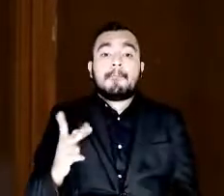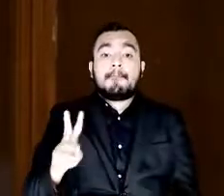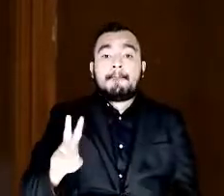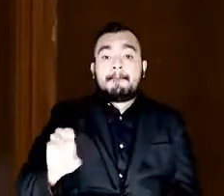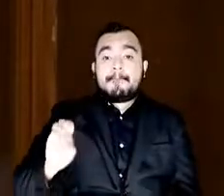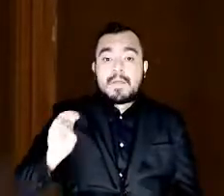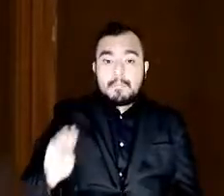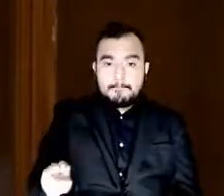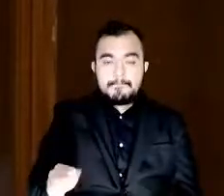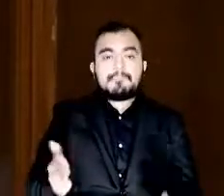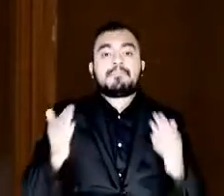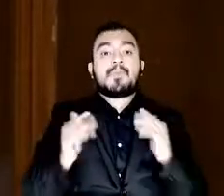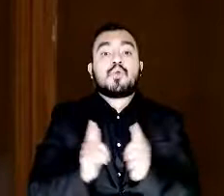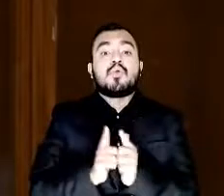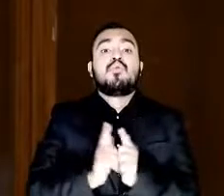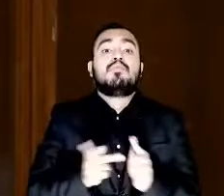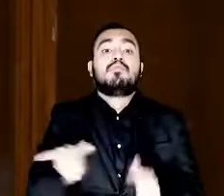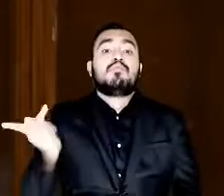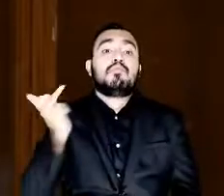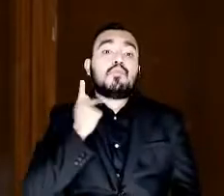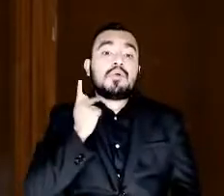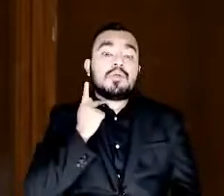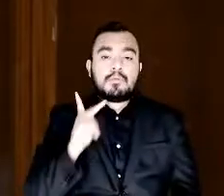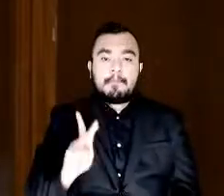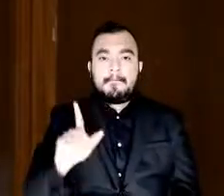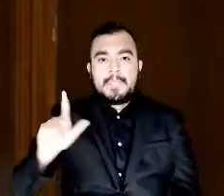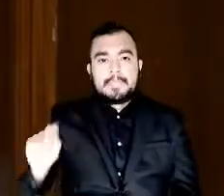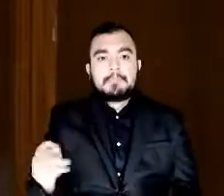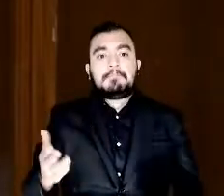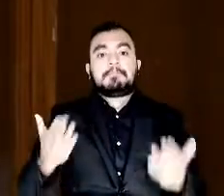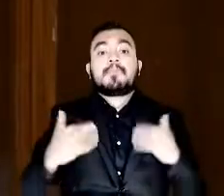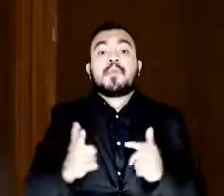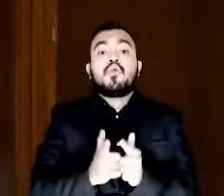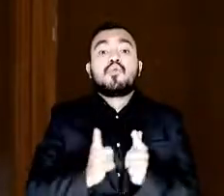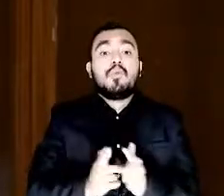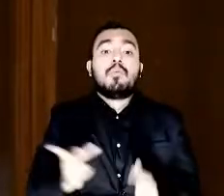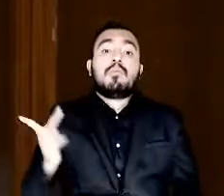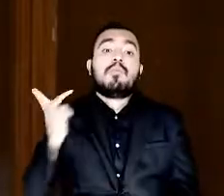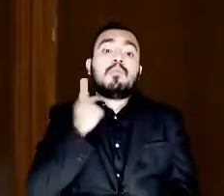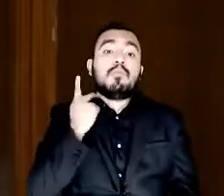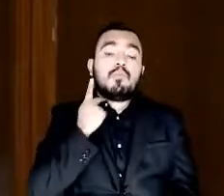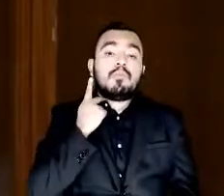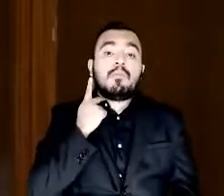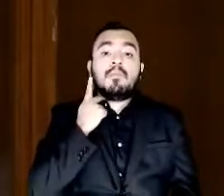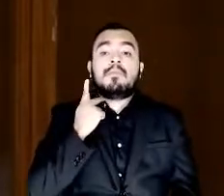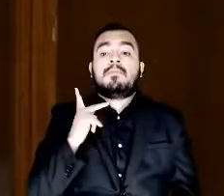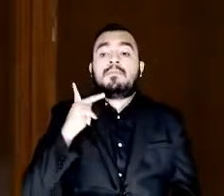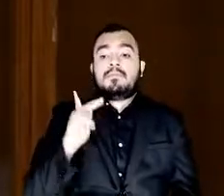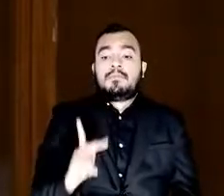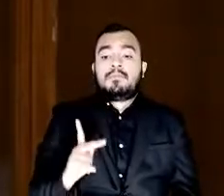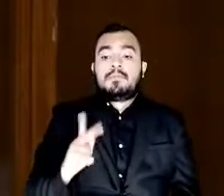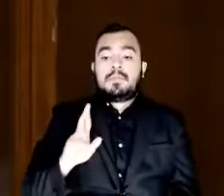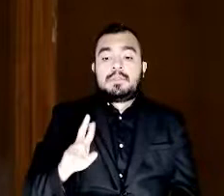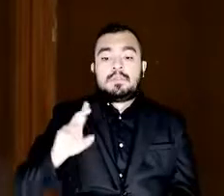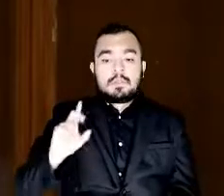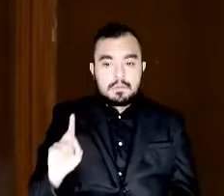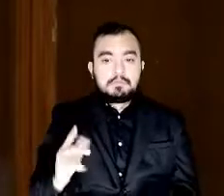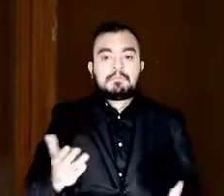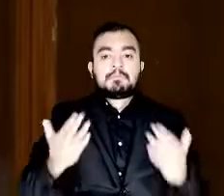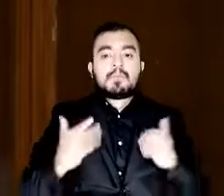de México grupo parlamentario de partido de trabajo grupo parlamentario del partido de la Revolución democrática